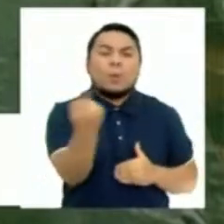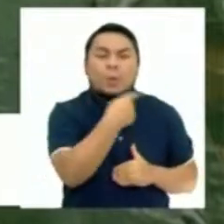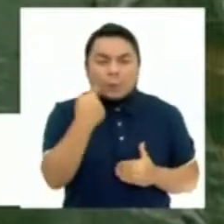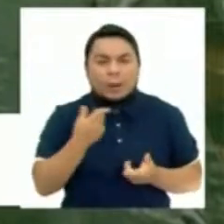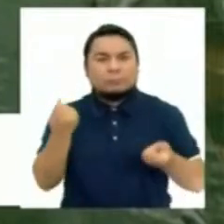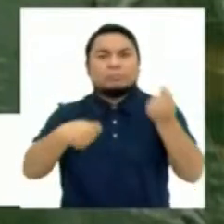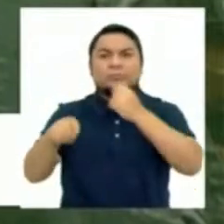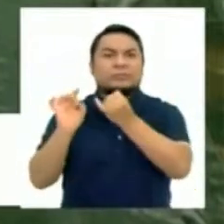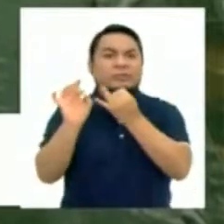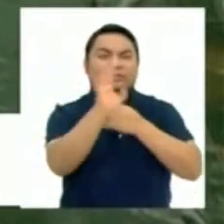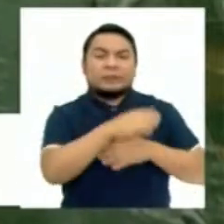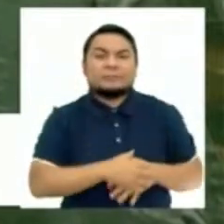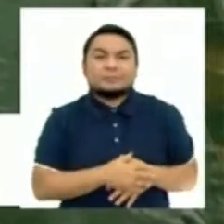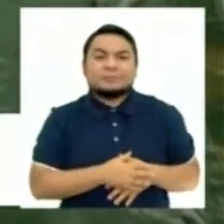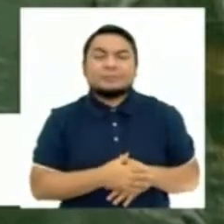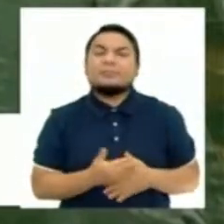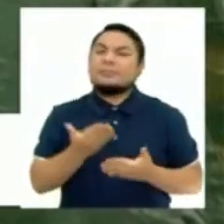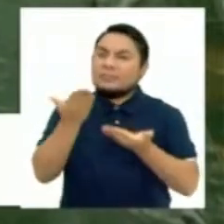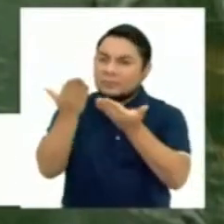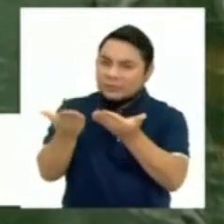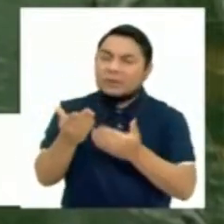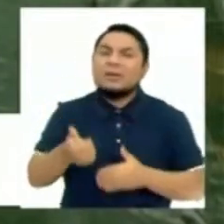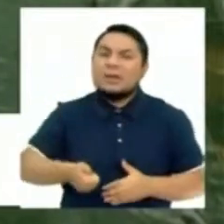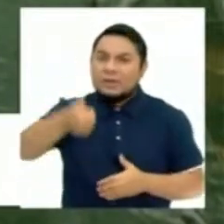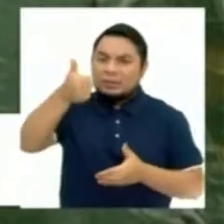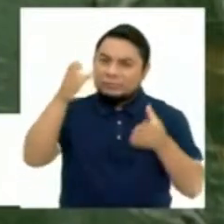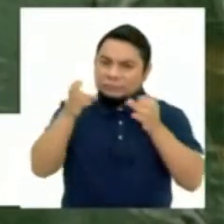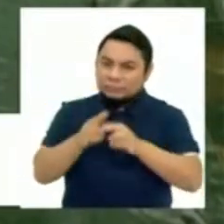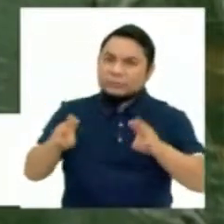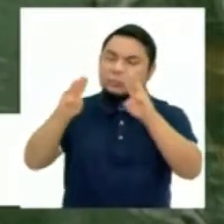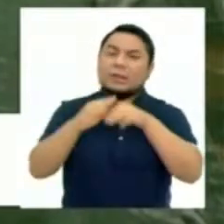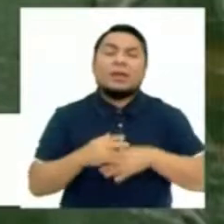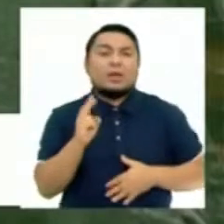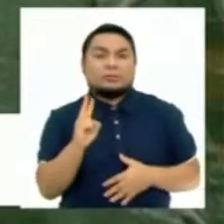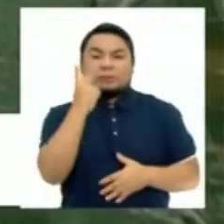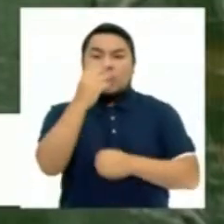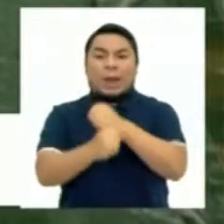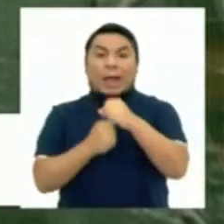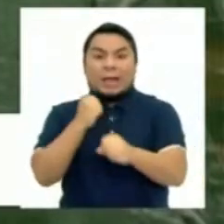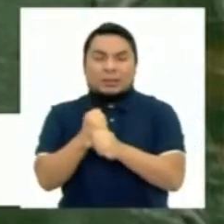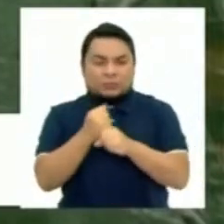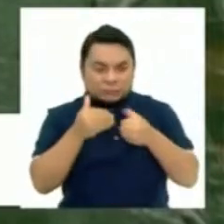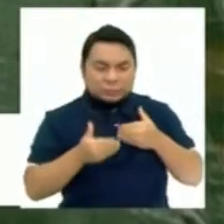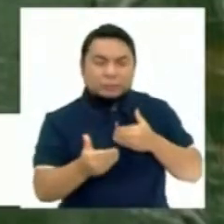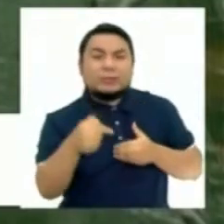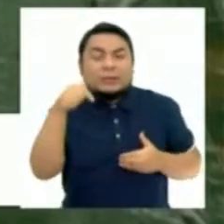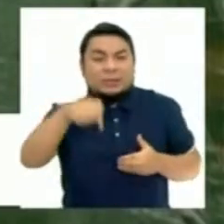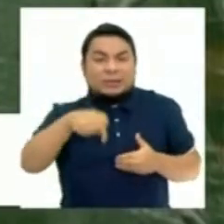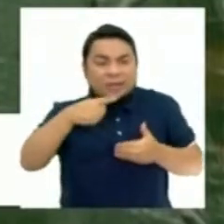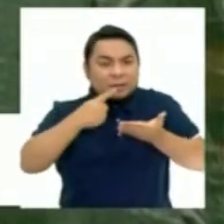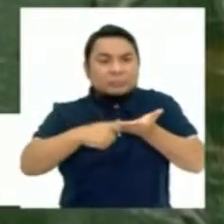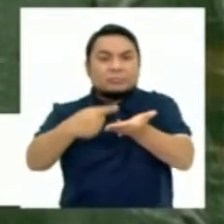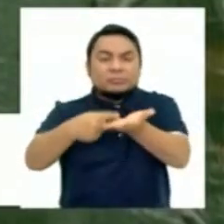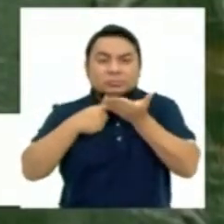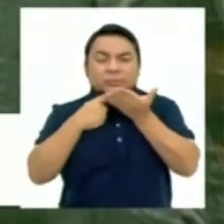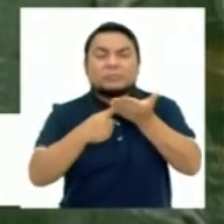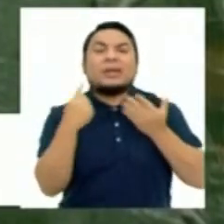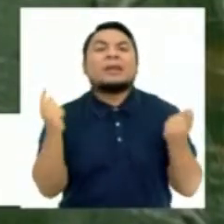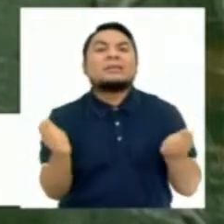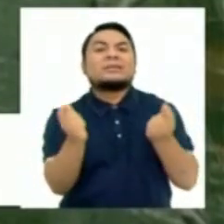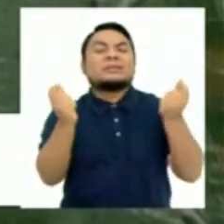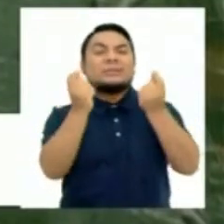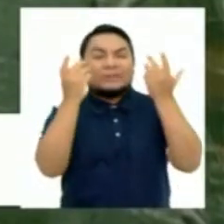al mercado. Señor presidente, por segundo año consecutivo, este debate general se